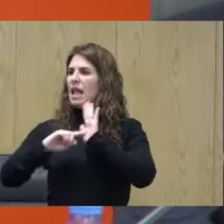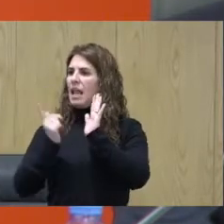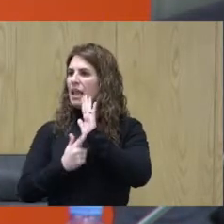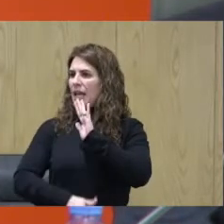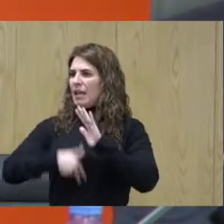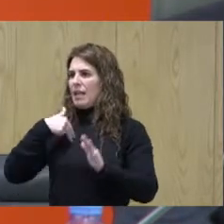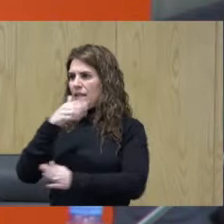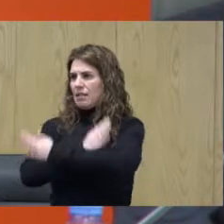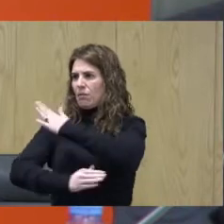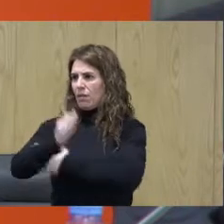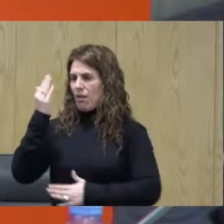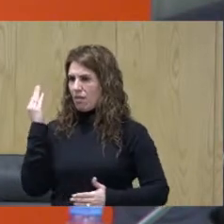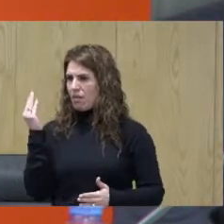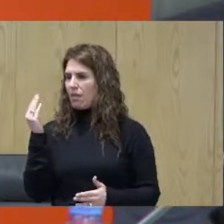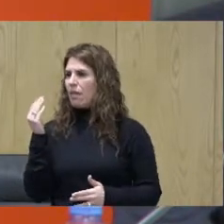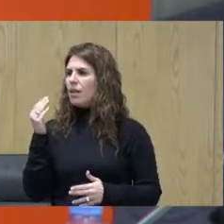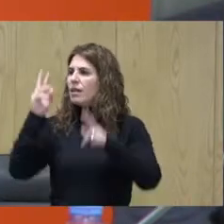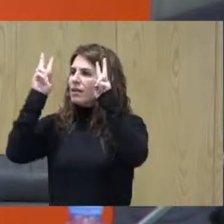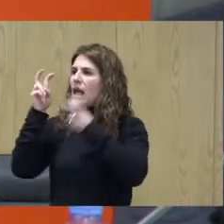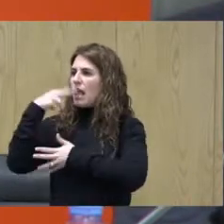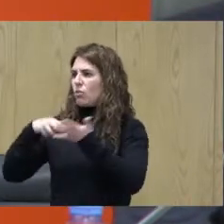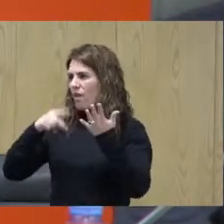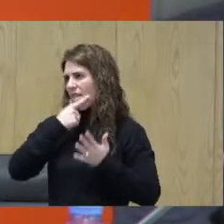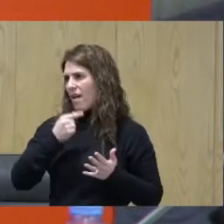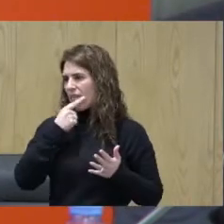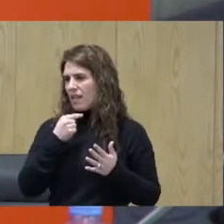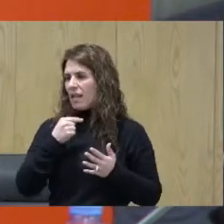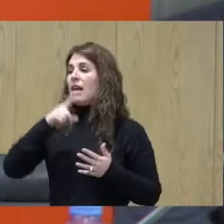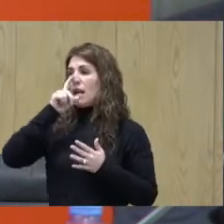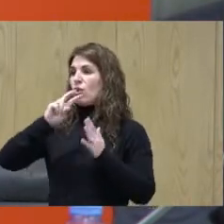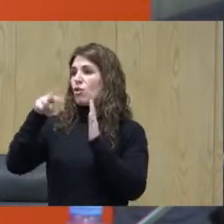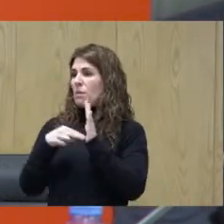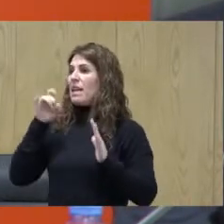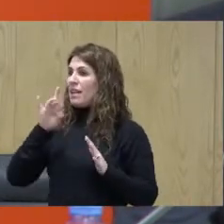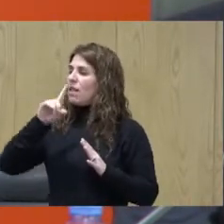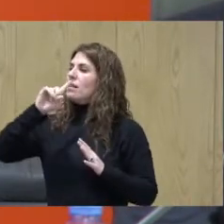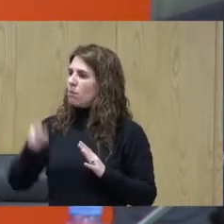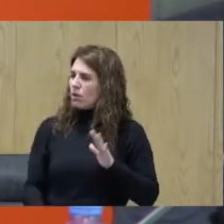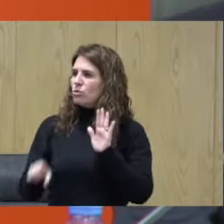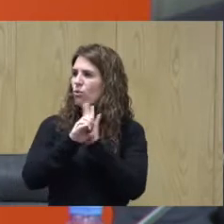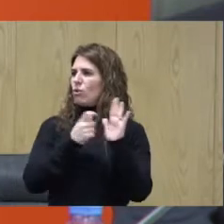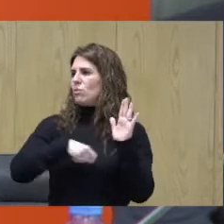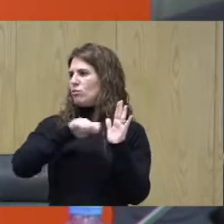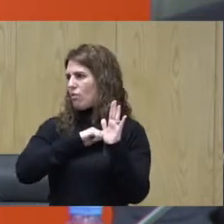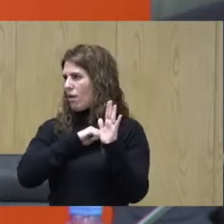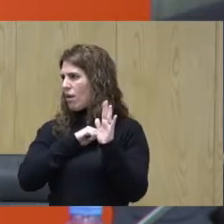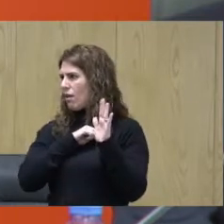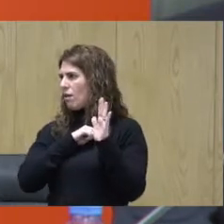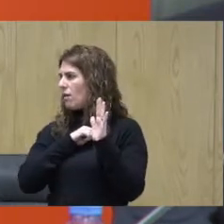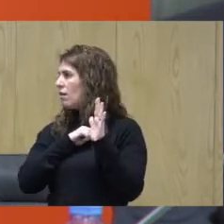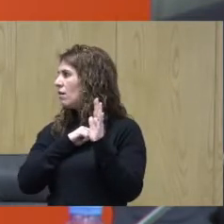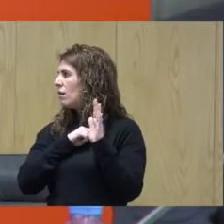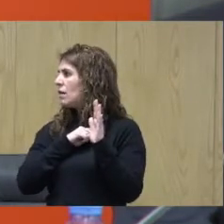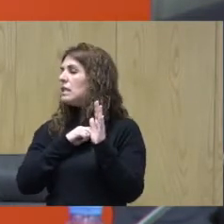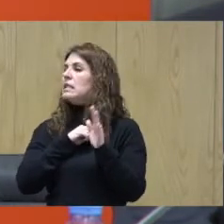la Ley General de Discapacidad en lectura fácil y en ese mismo año también la Constitución Española, que si bien se hizo en